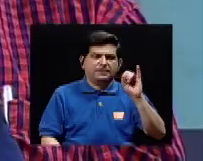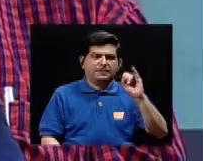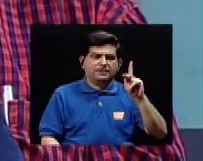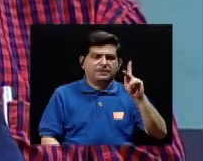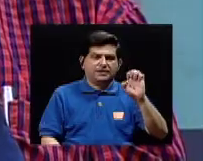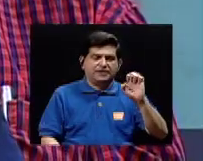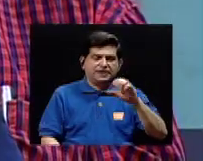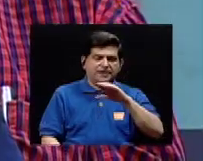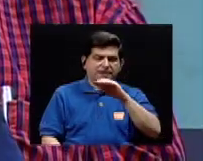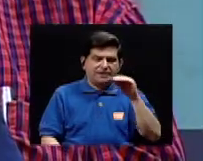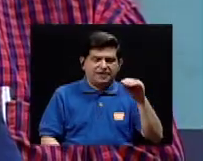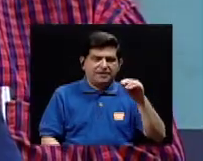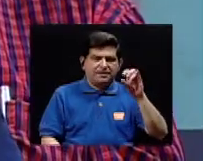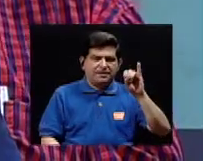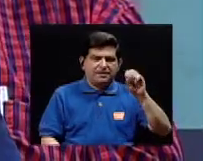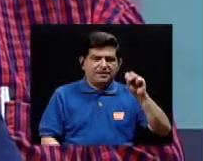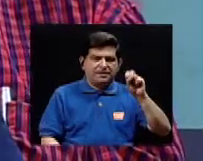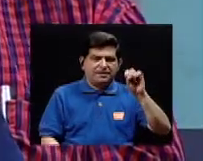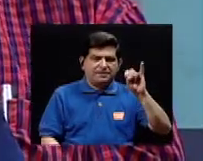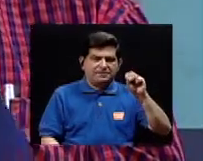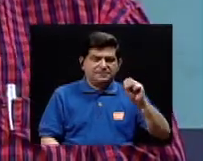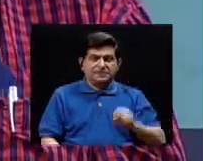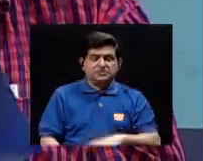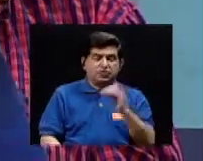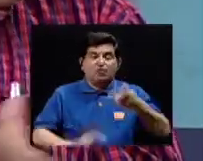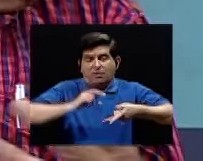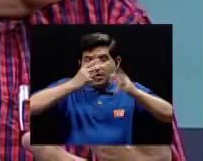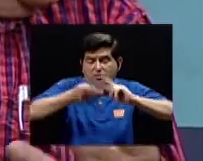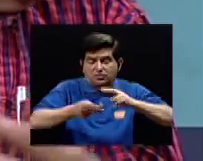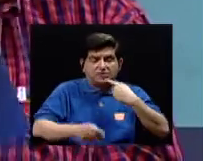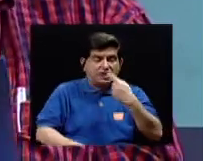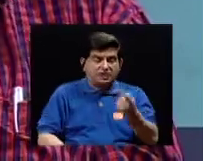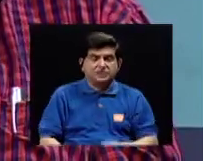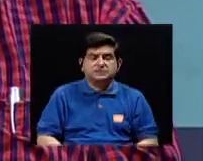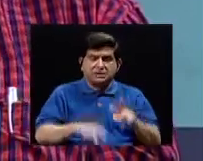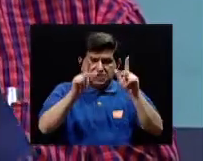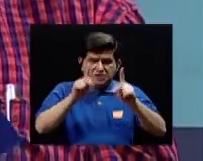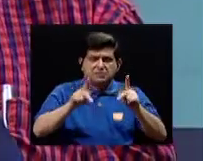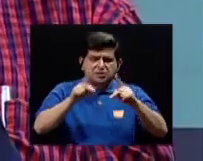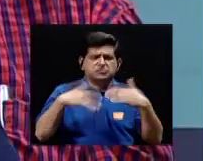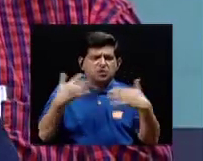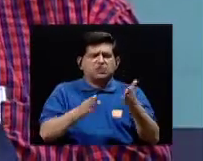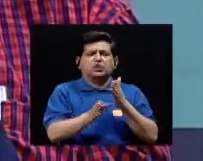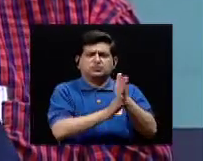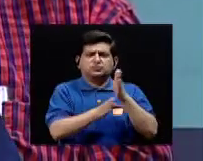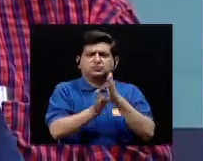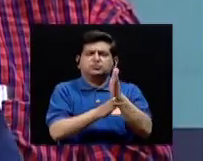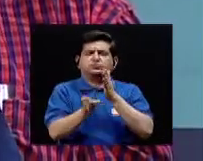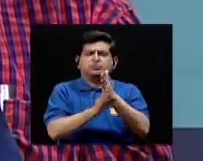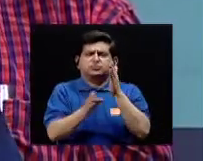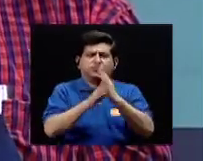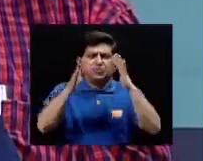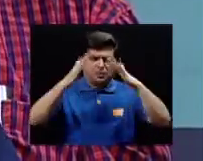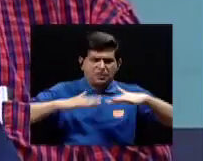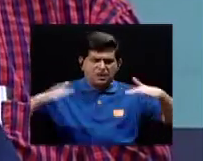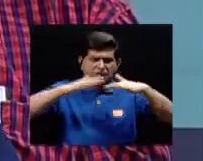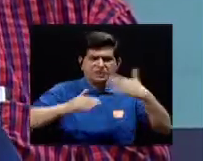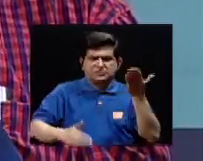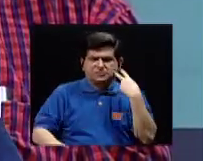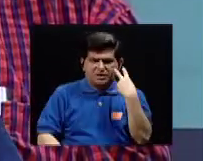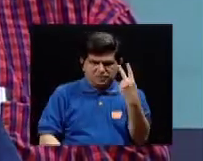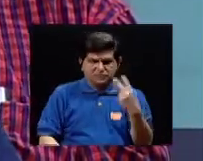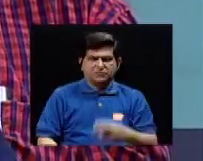e Isis, o Isis y Quique. Decíamos al principio que son personas de mucha trayectoria en el medio